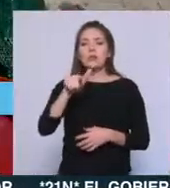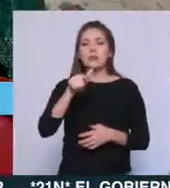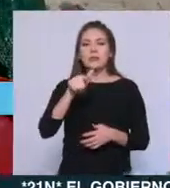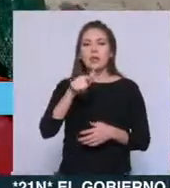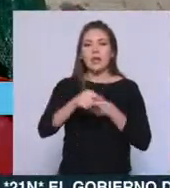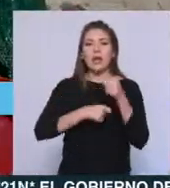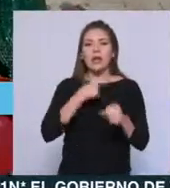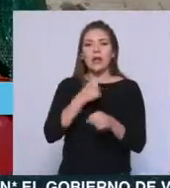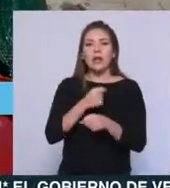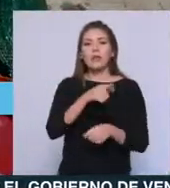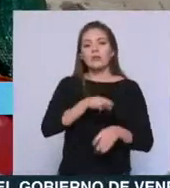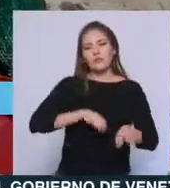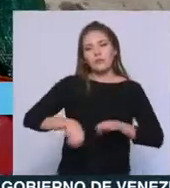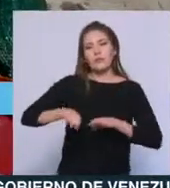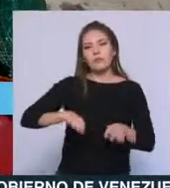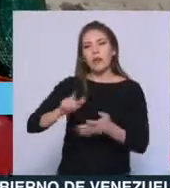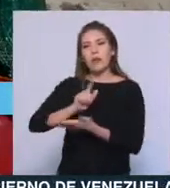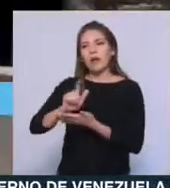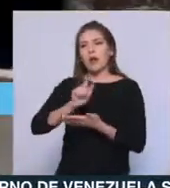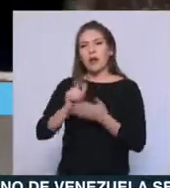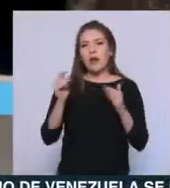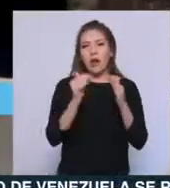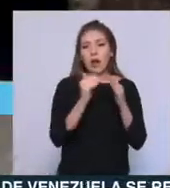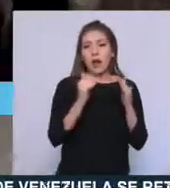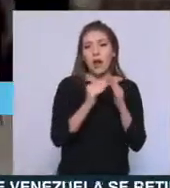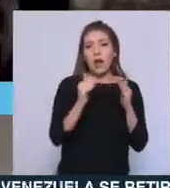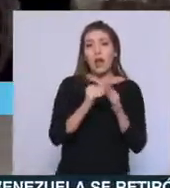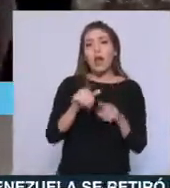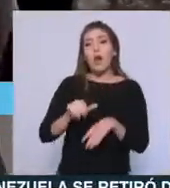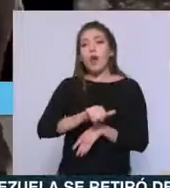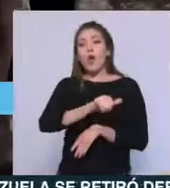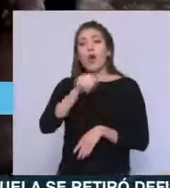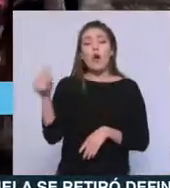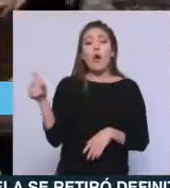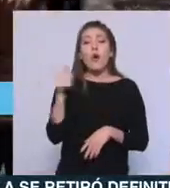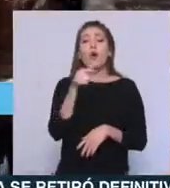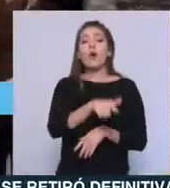El 10% lo realizan en condiciones inadecuadas, lo equivalente a